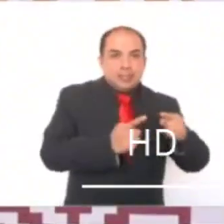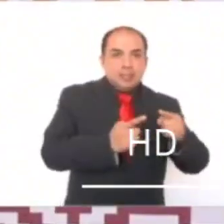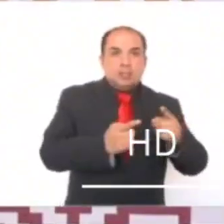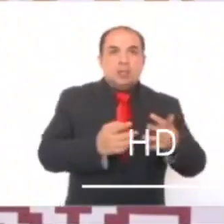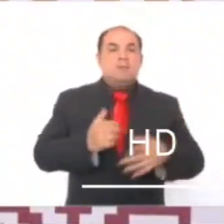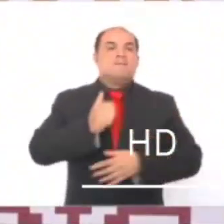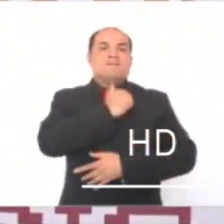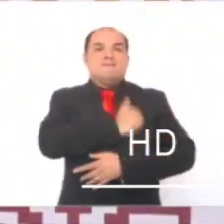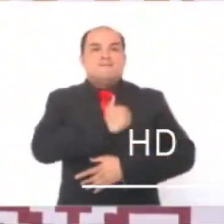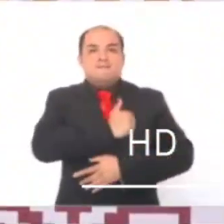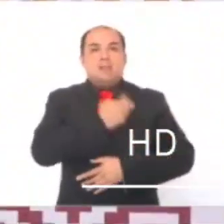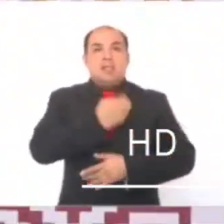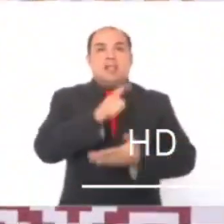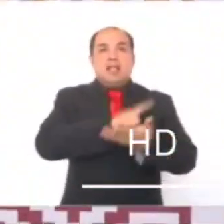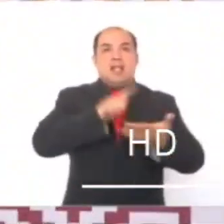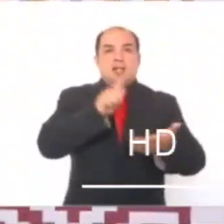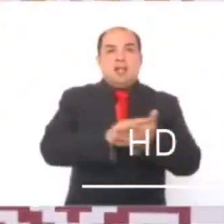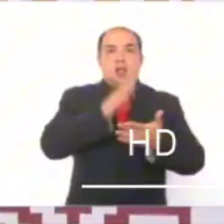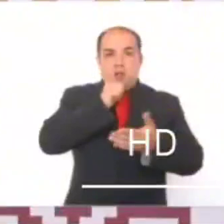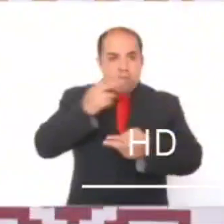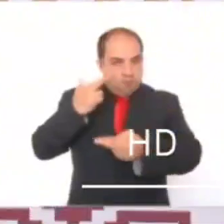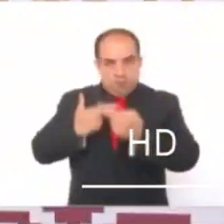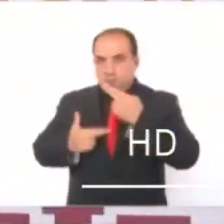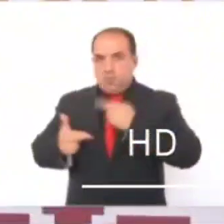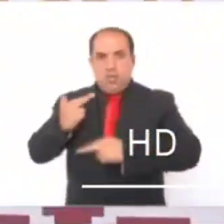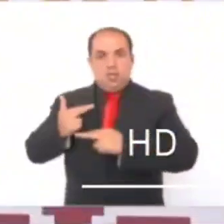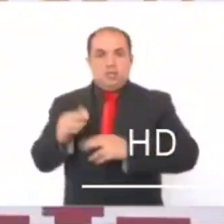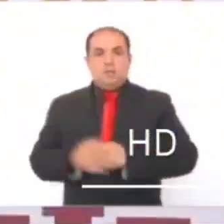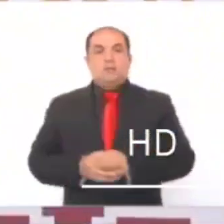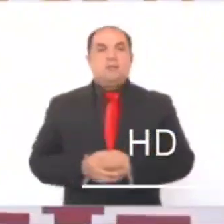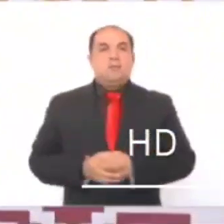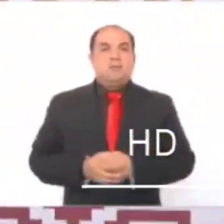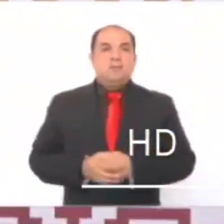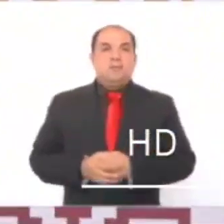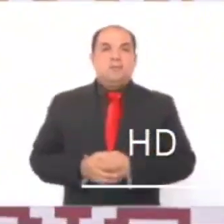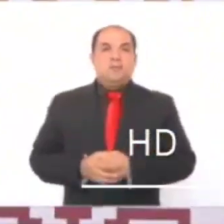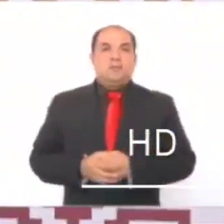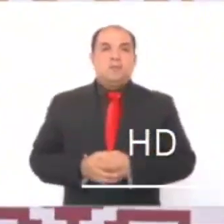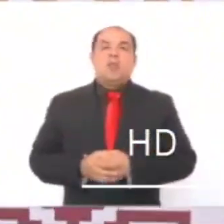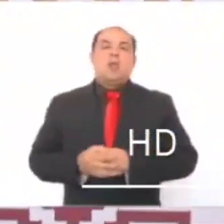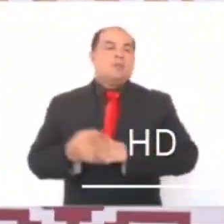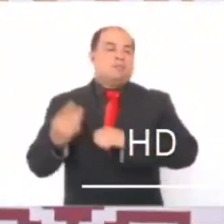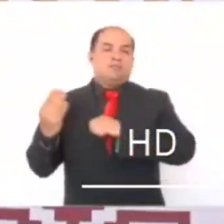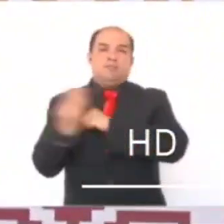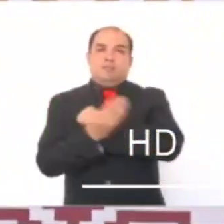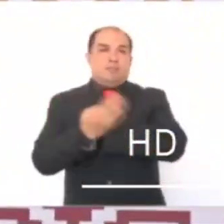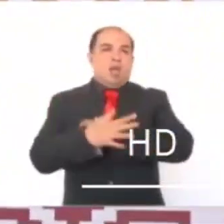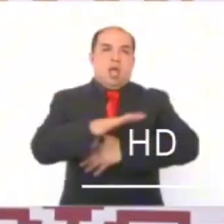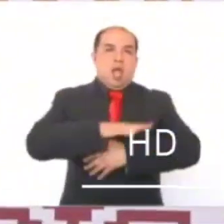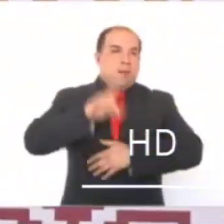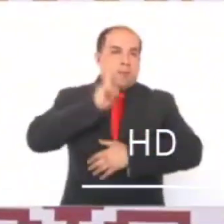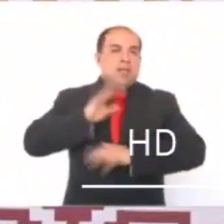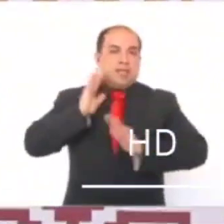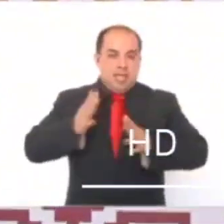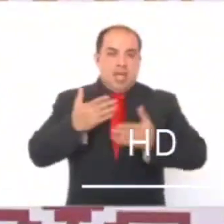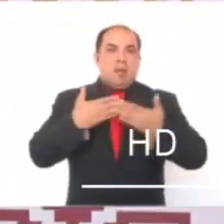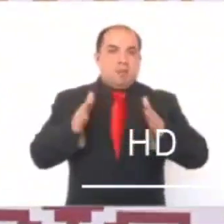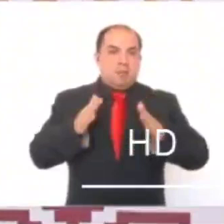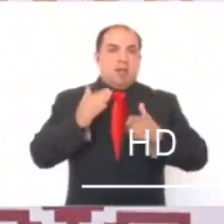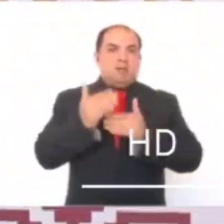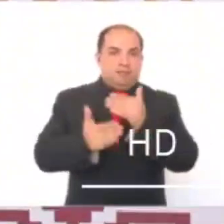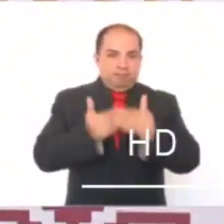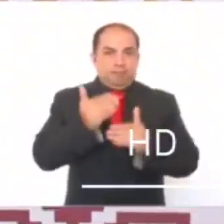Desafortunadamente, esta ley no es retroactiva, no nos va a favorecer a las mujeres que ya tenemos procesos